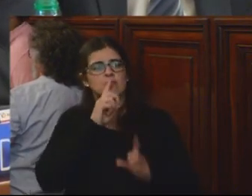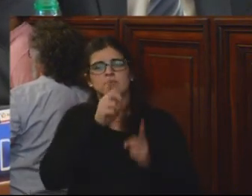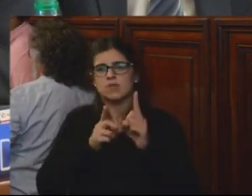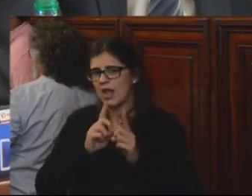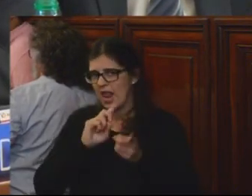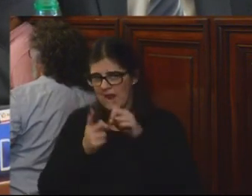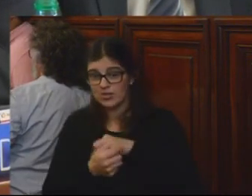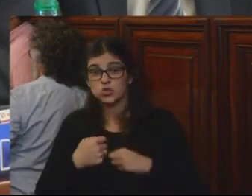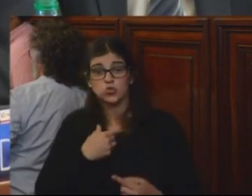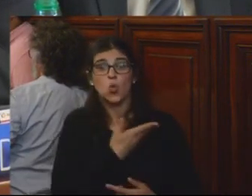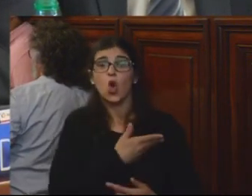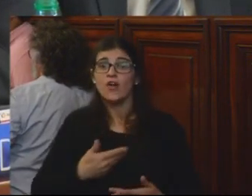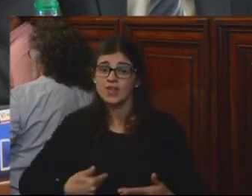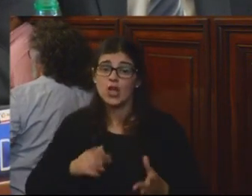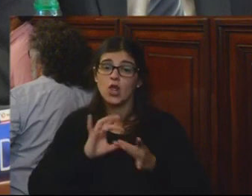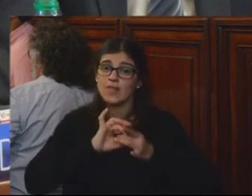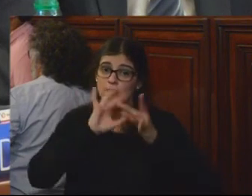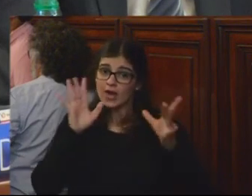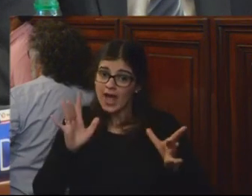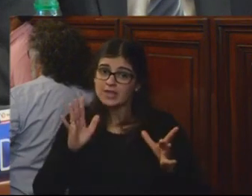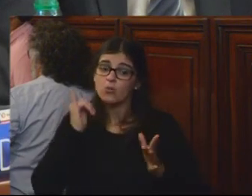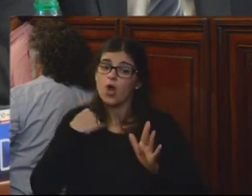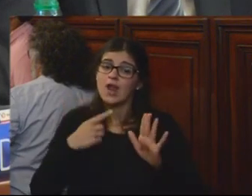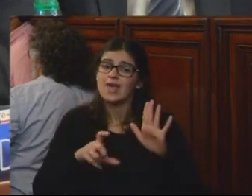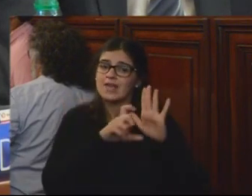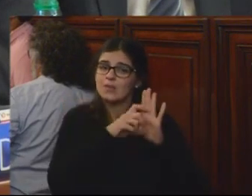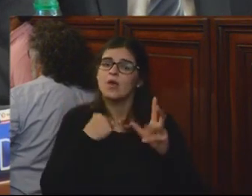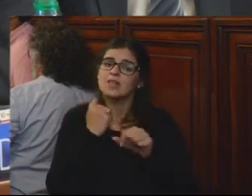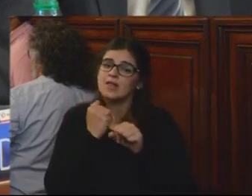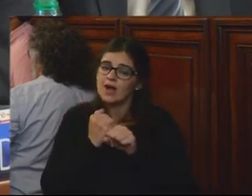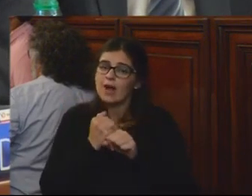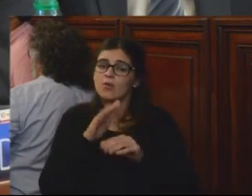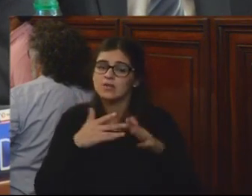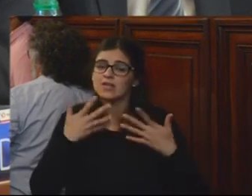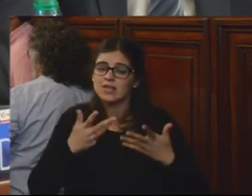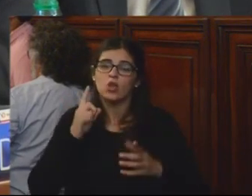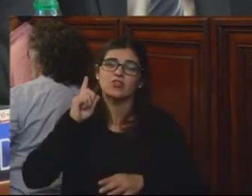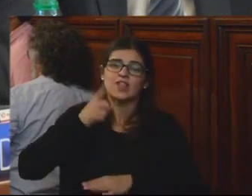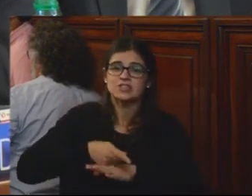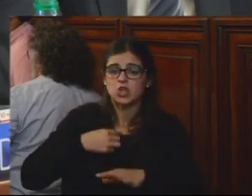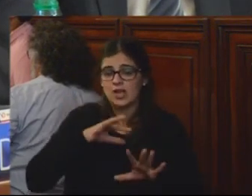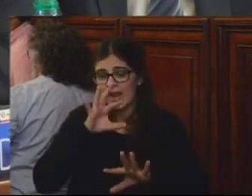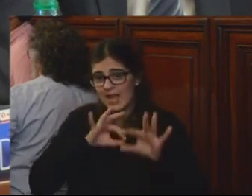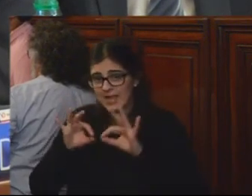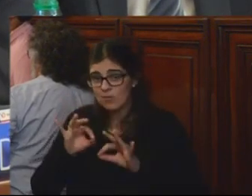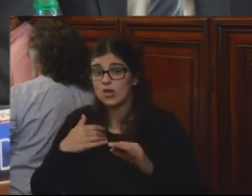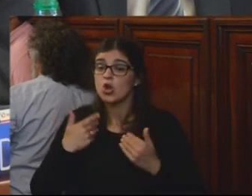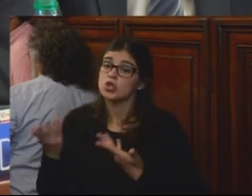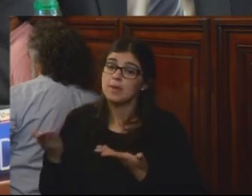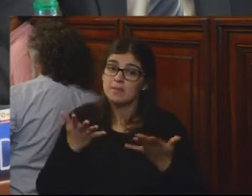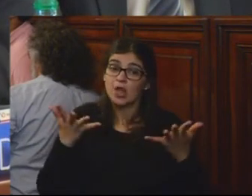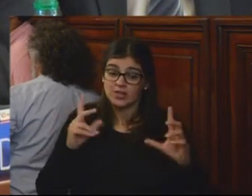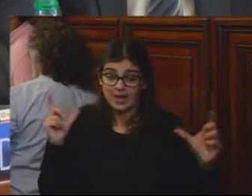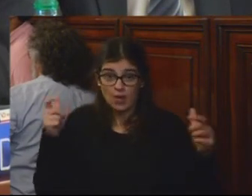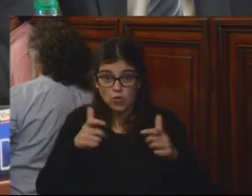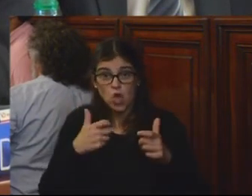somos un gobierno democrático absolutamente legítimo y trabajamos en función de eso tomando decisiones se invitó a partir este estado